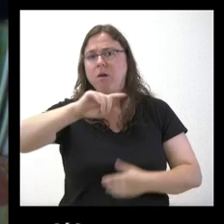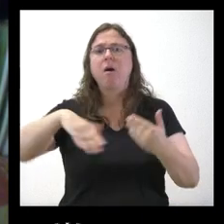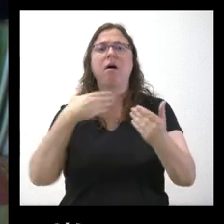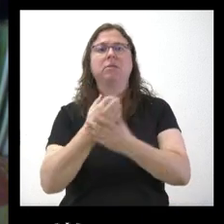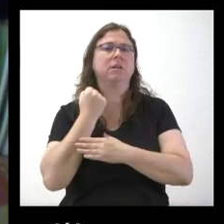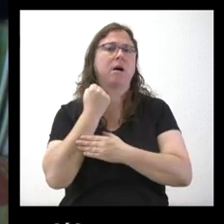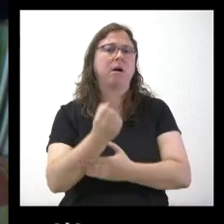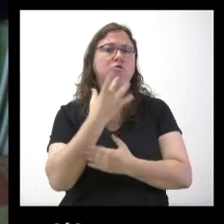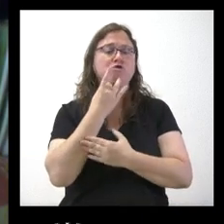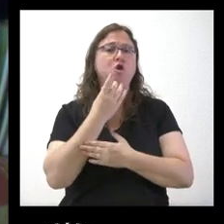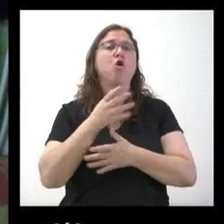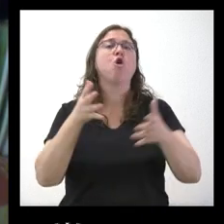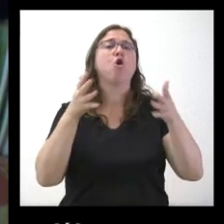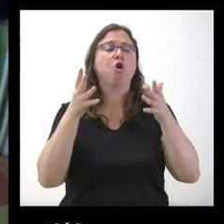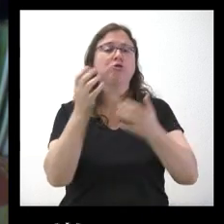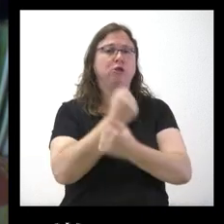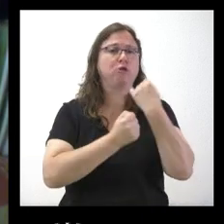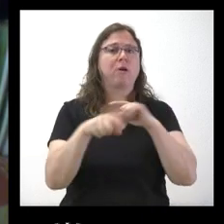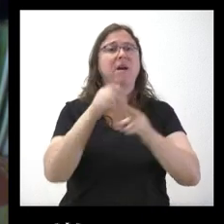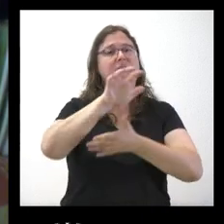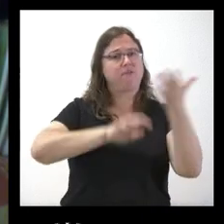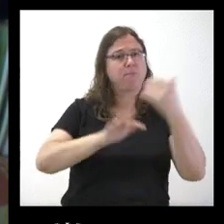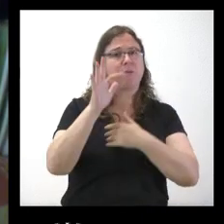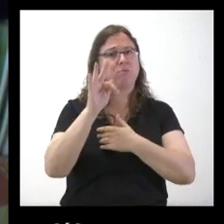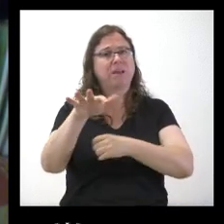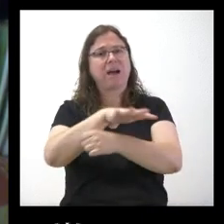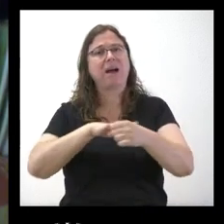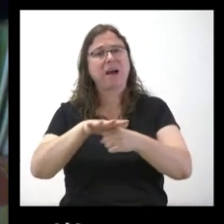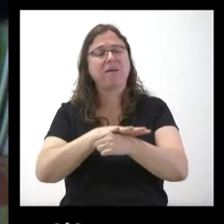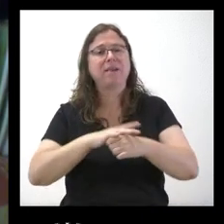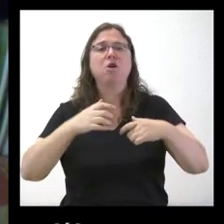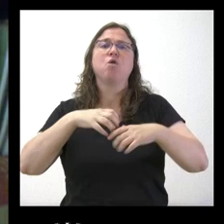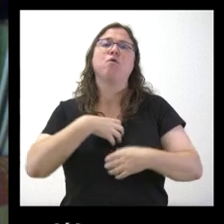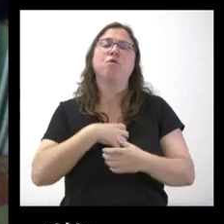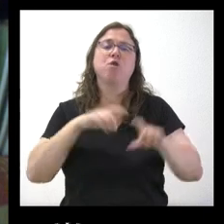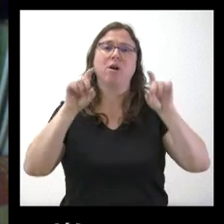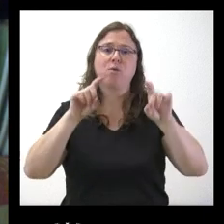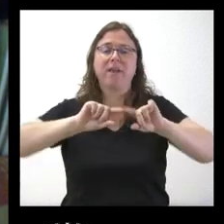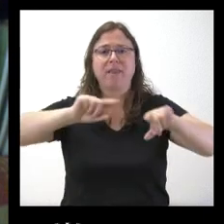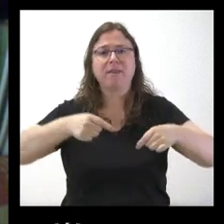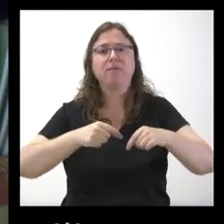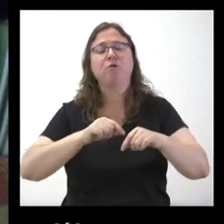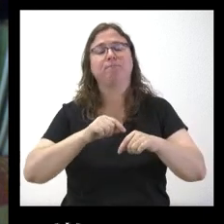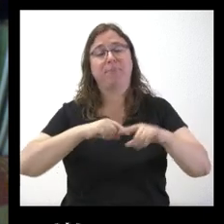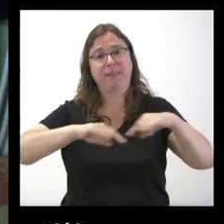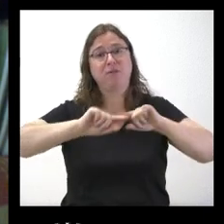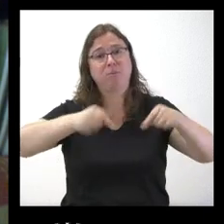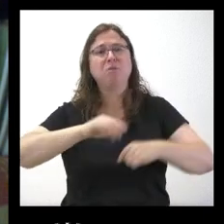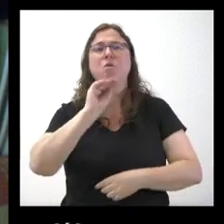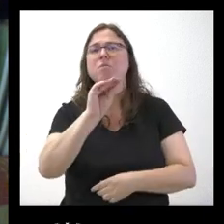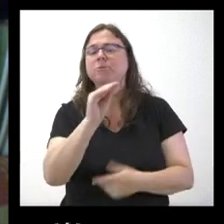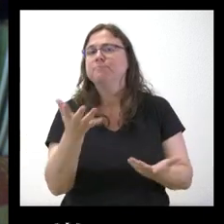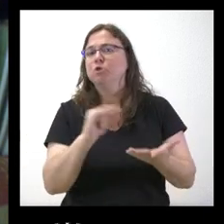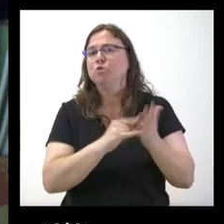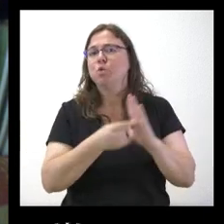respaldo del Consejo escolar y el informe favorable del área de inspección educativa de la dirección provincial Así que Mi pregunta es qué